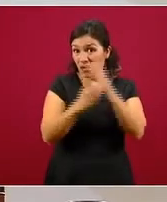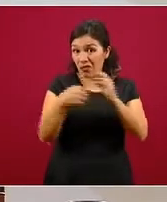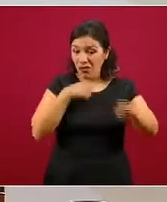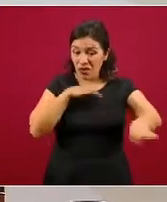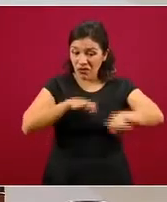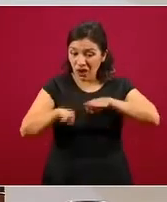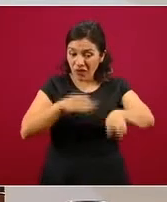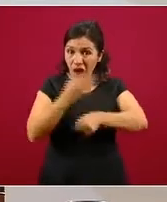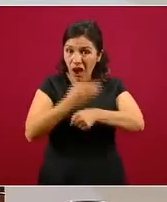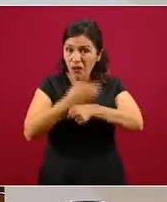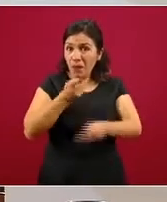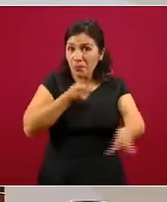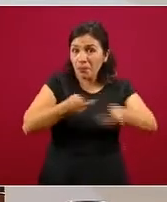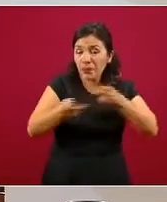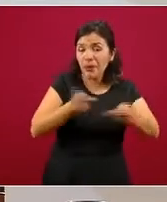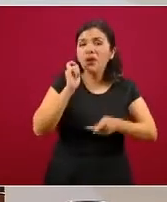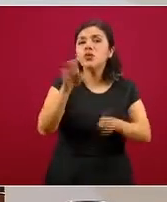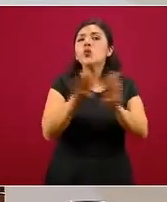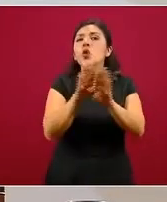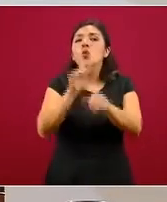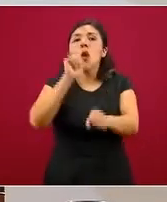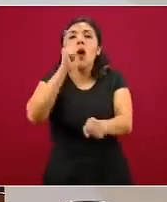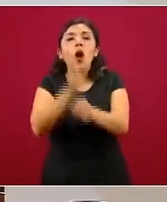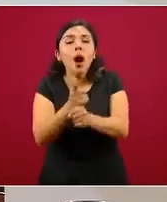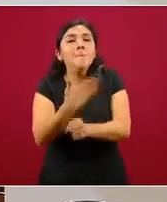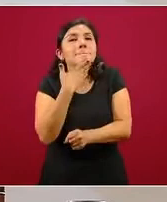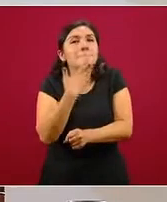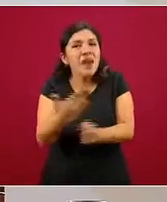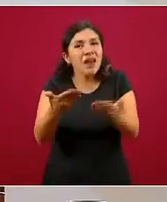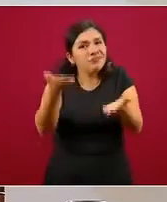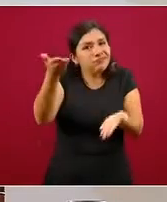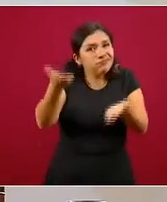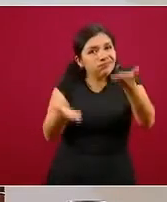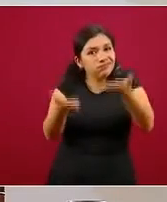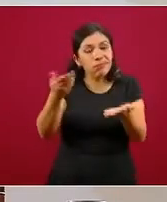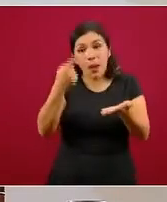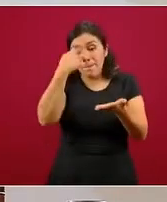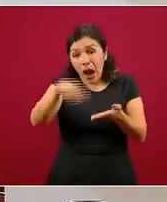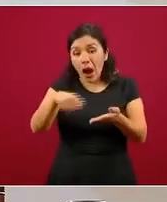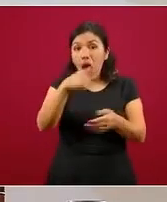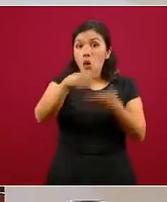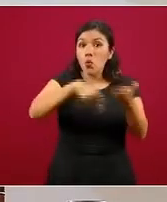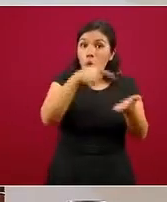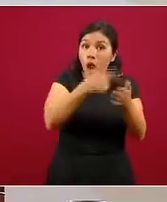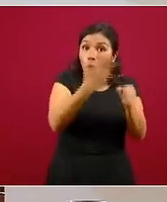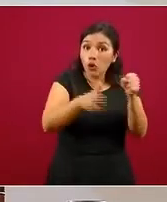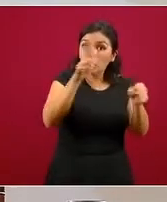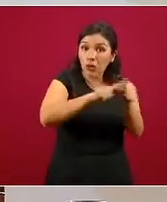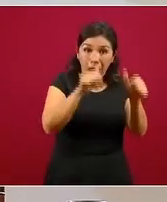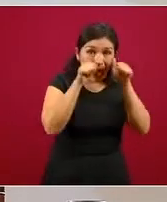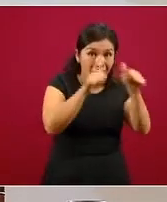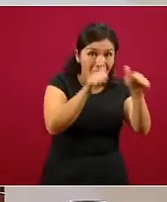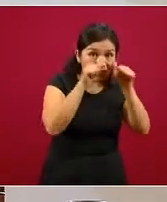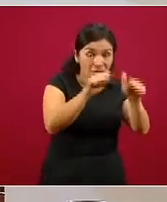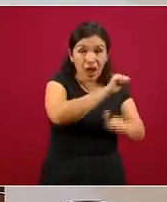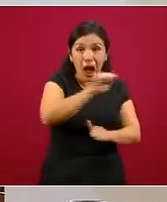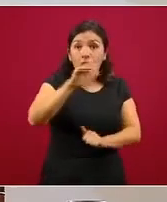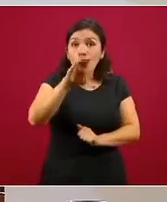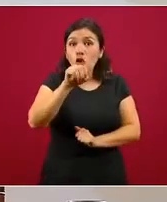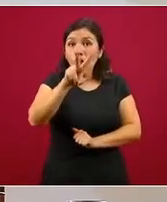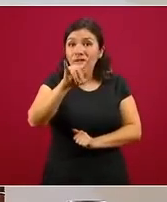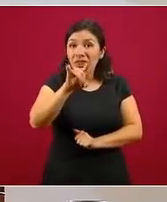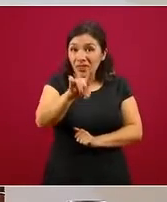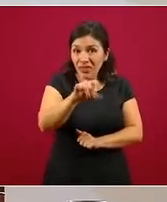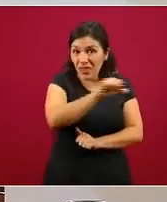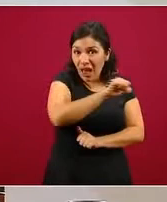ahora es cómo encontrar el punto de balance entre mantener la capacidad para la atención COVID, para la